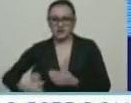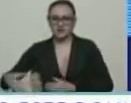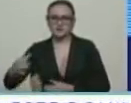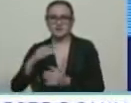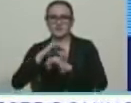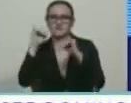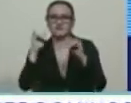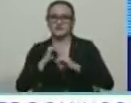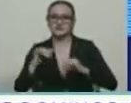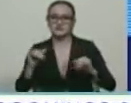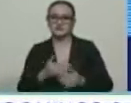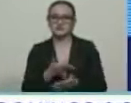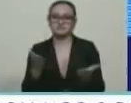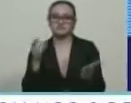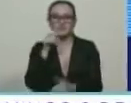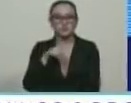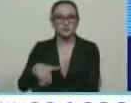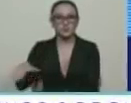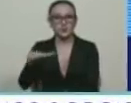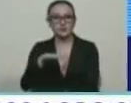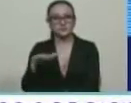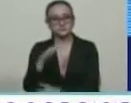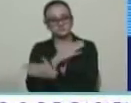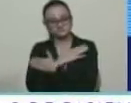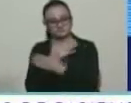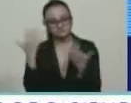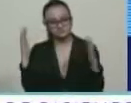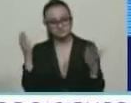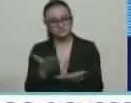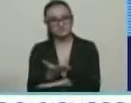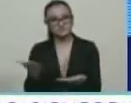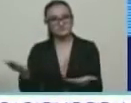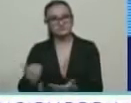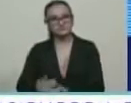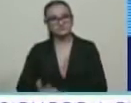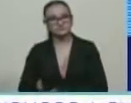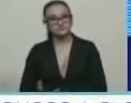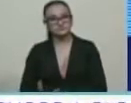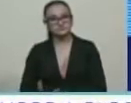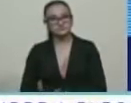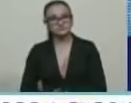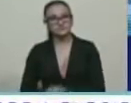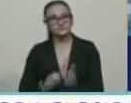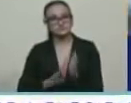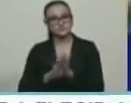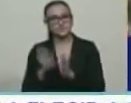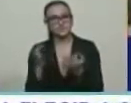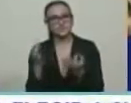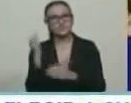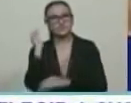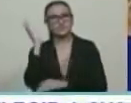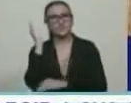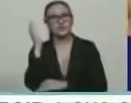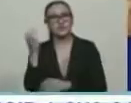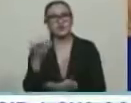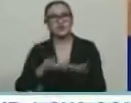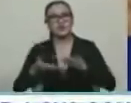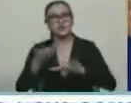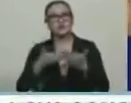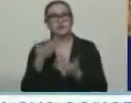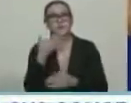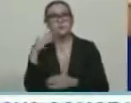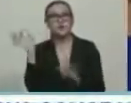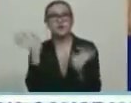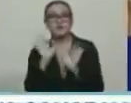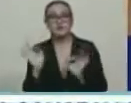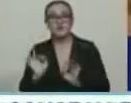felicidad de nuestro pueblo. Los felicito de antemano por este exitoso foro de negocios, que es la mejor forma de